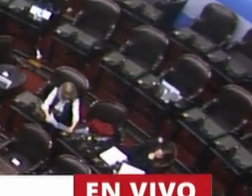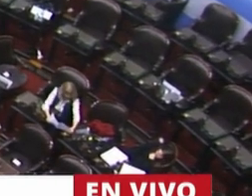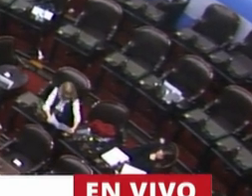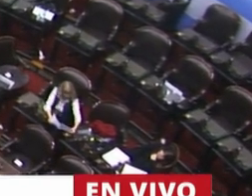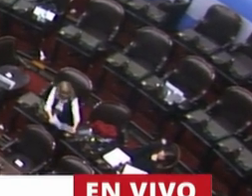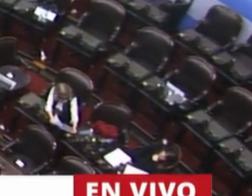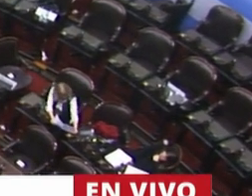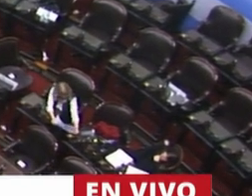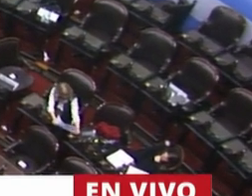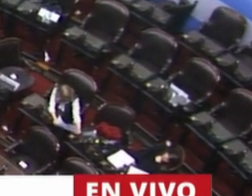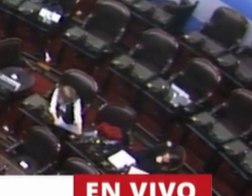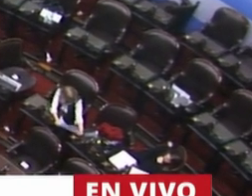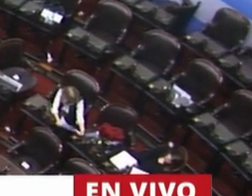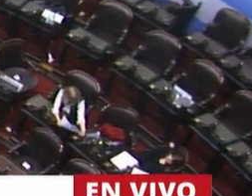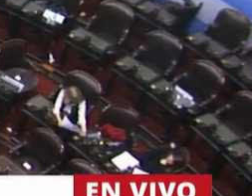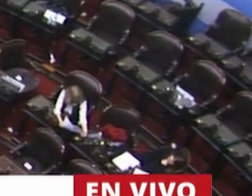cu